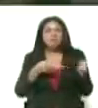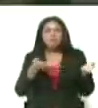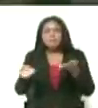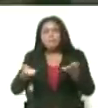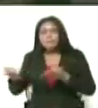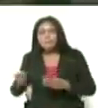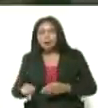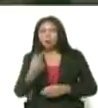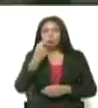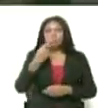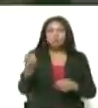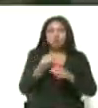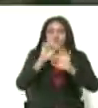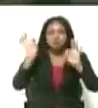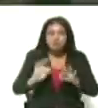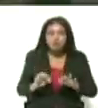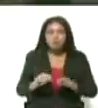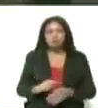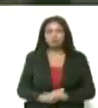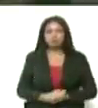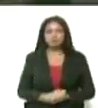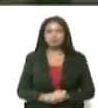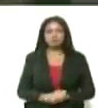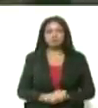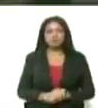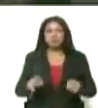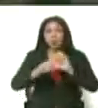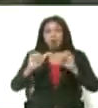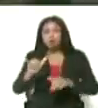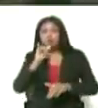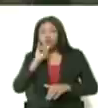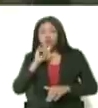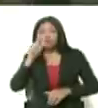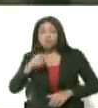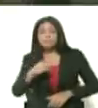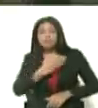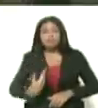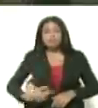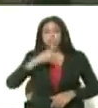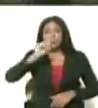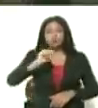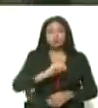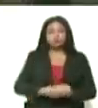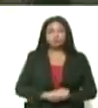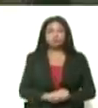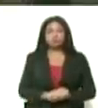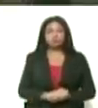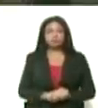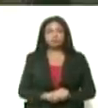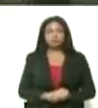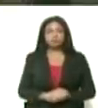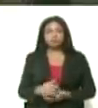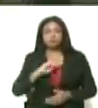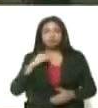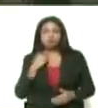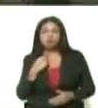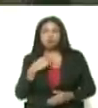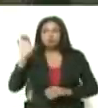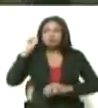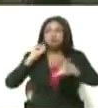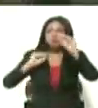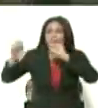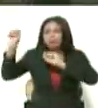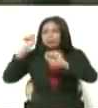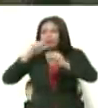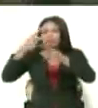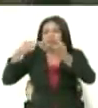de tratamientos que, como bien lo ha informado el presidente Nicolás Maduro, tomamos referencias que se